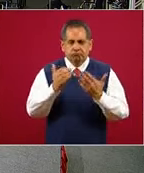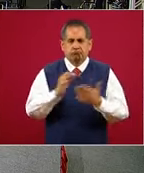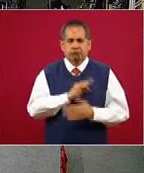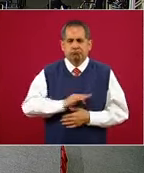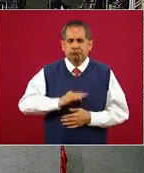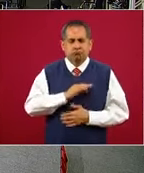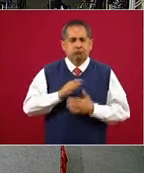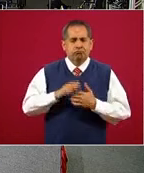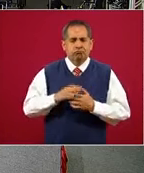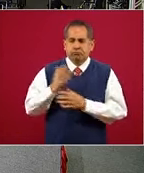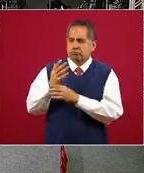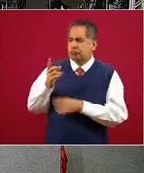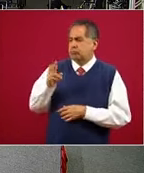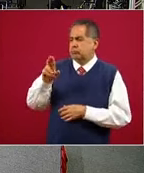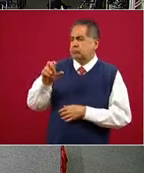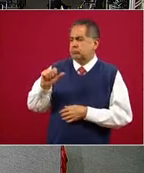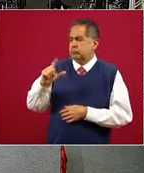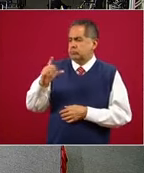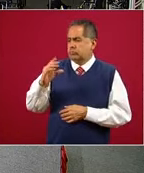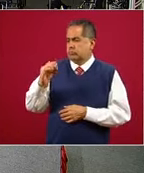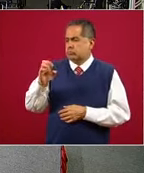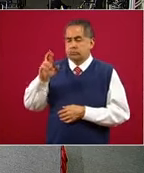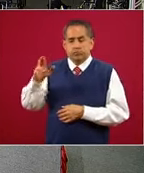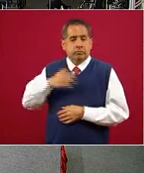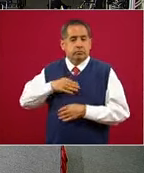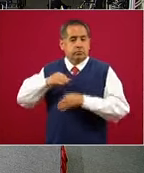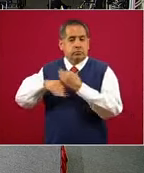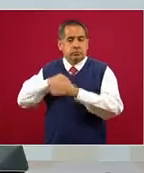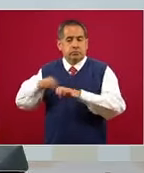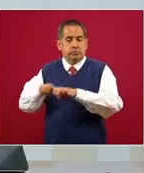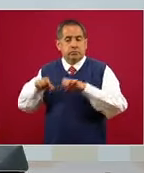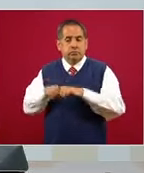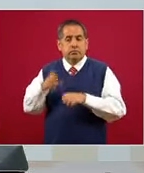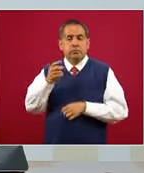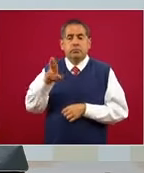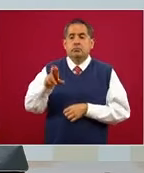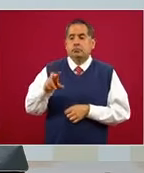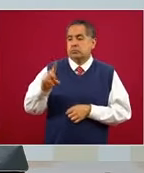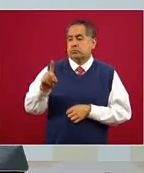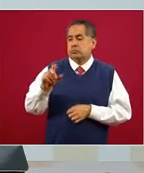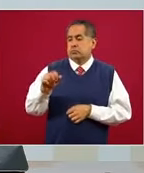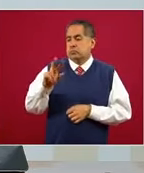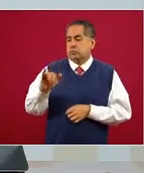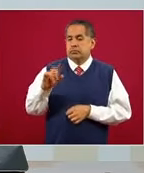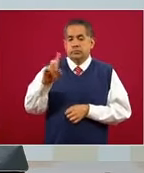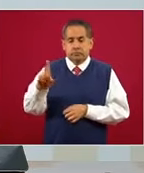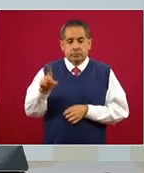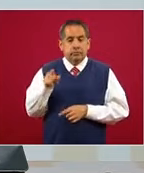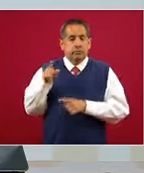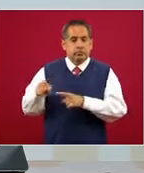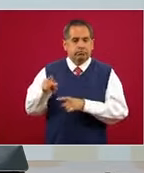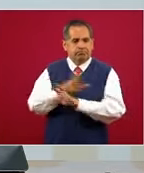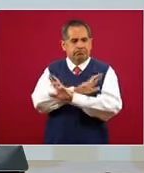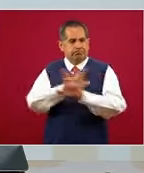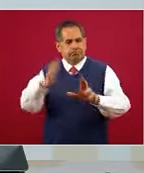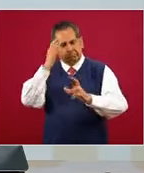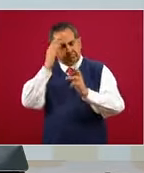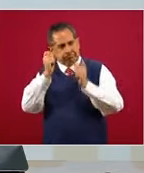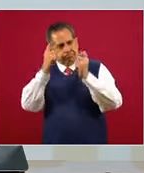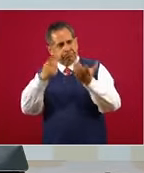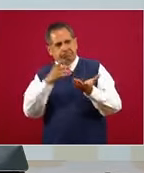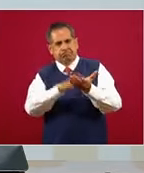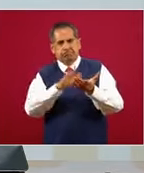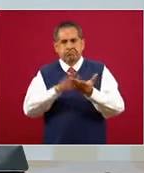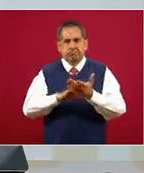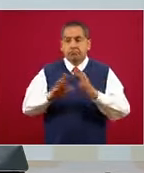felicitamos a nombre del doctor Alcocer y a nombre de todo el equipo al doctor David Kersenovich, quien fue reconocido por la Coalición